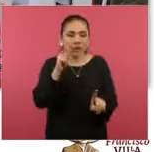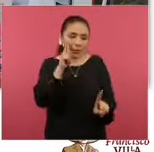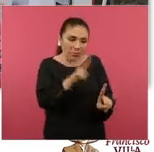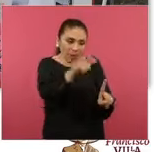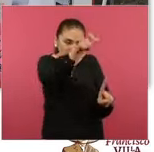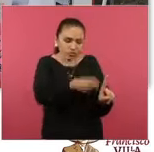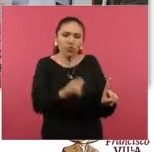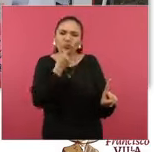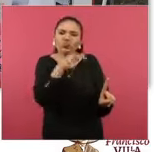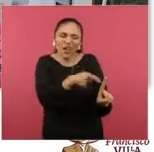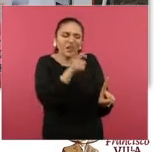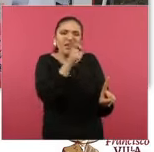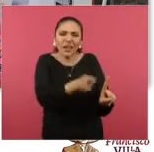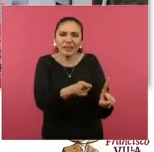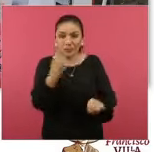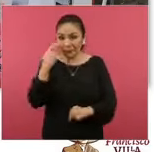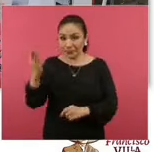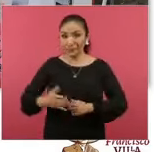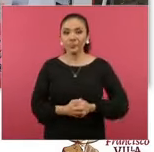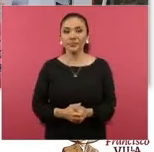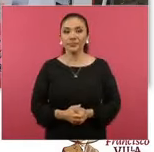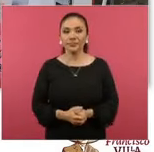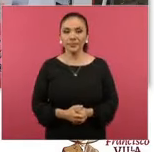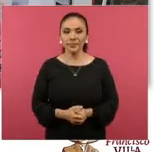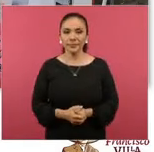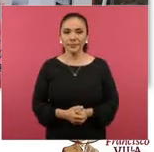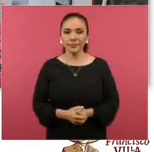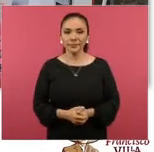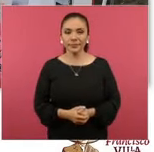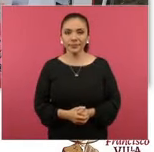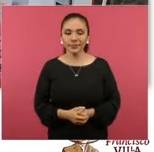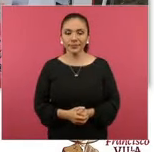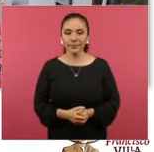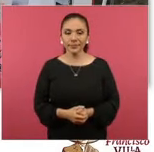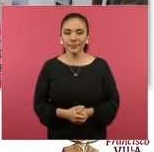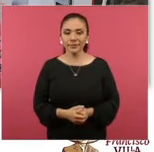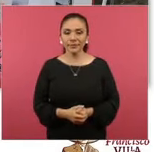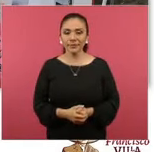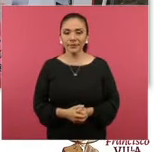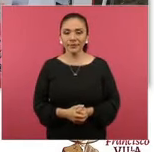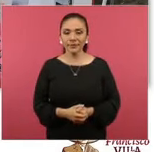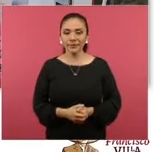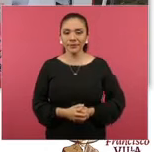sabe y de lo que ha aprendido en ese